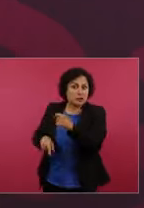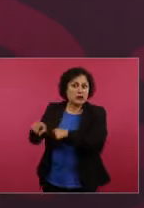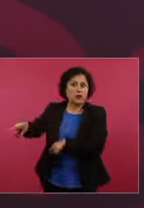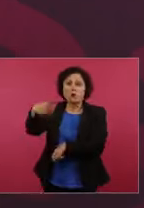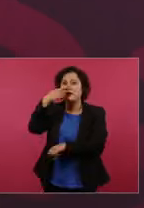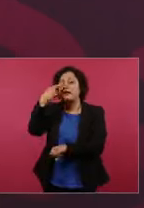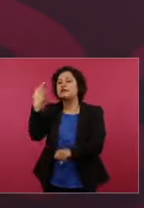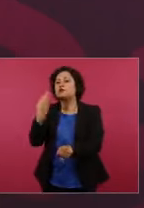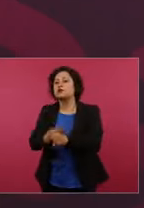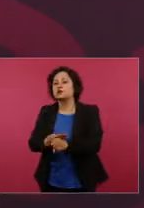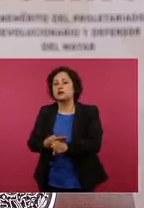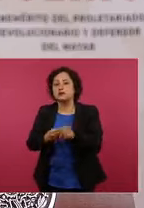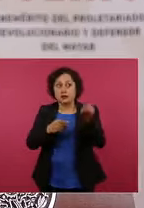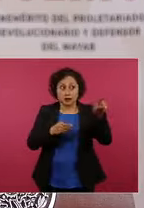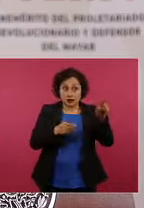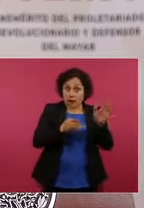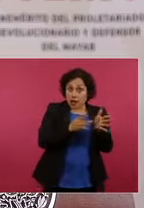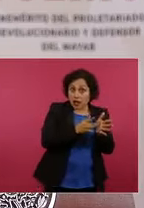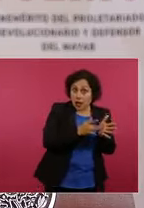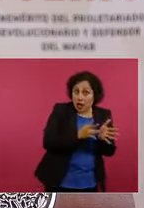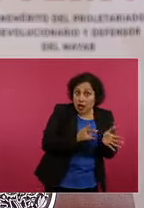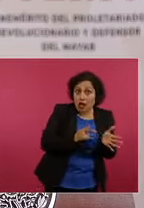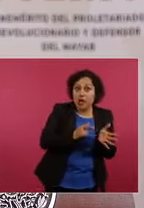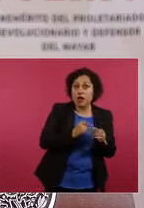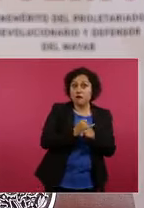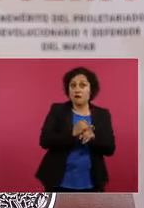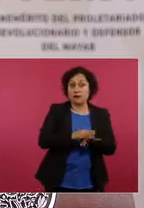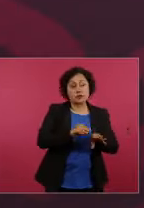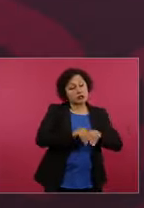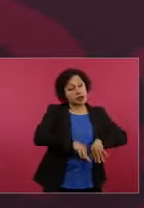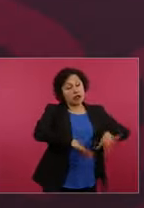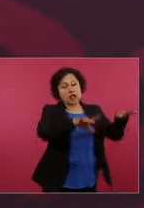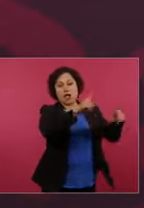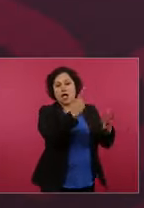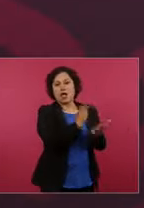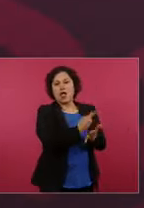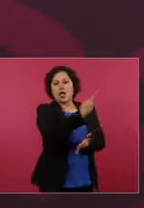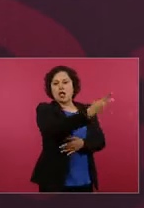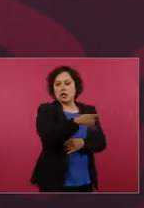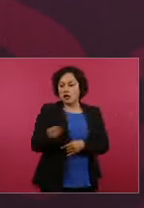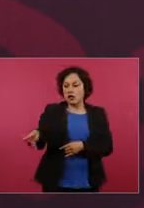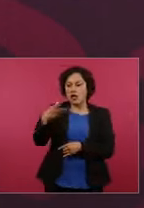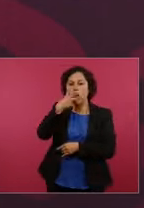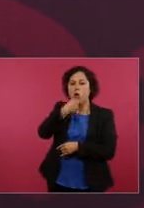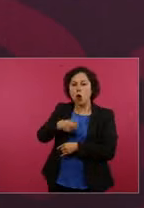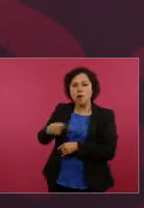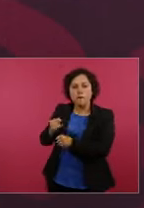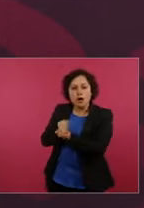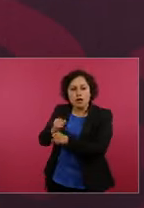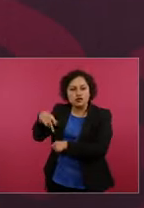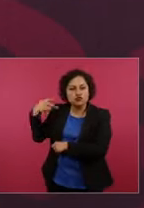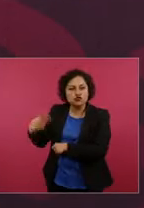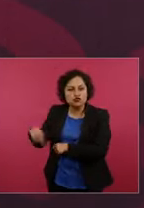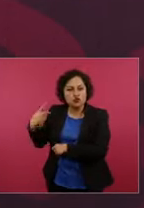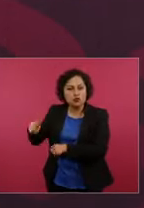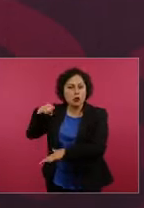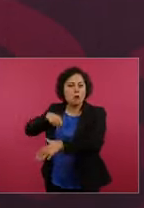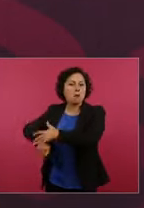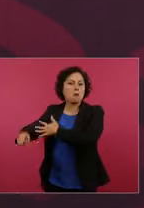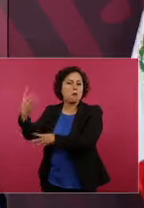de dar a conocer los cables del gobierno de Estados Unidos. Y ahí lo tienen